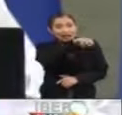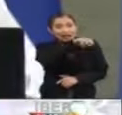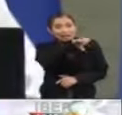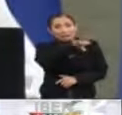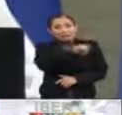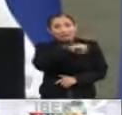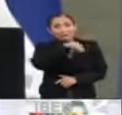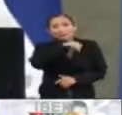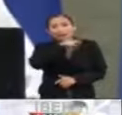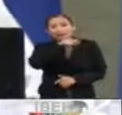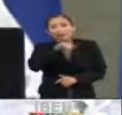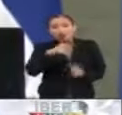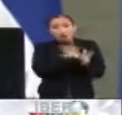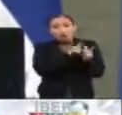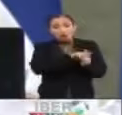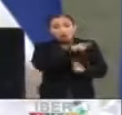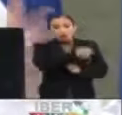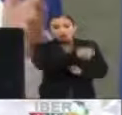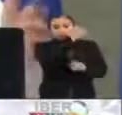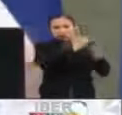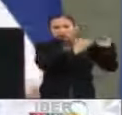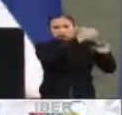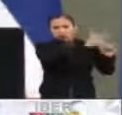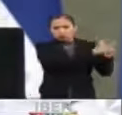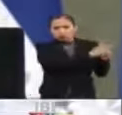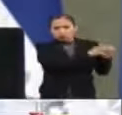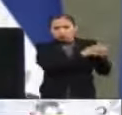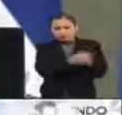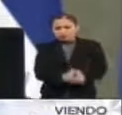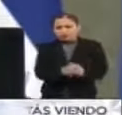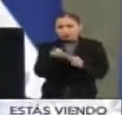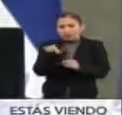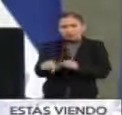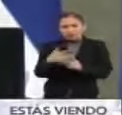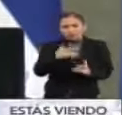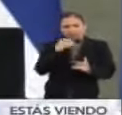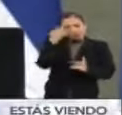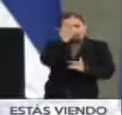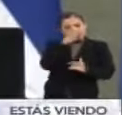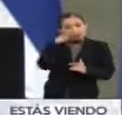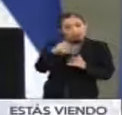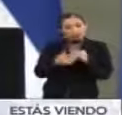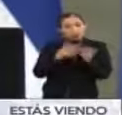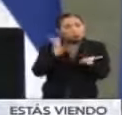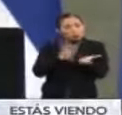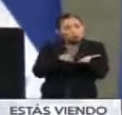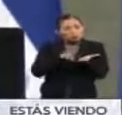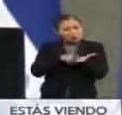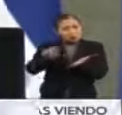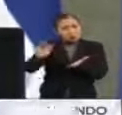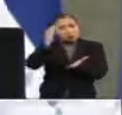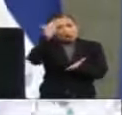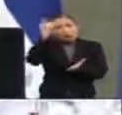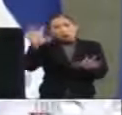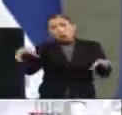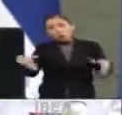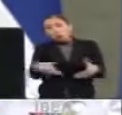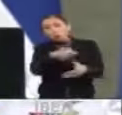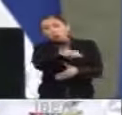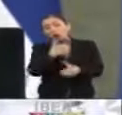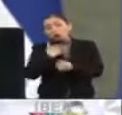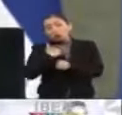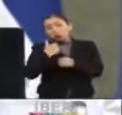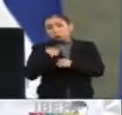Mattis, con una delegación de primer nivel. Claro. Mi interpretación en ese sentido es que es un aval, un reconocimiento del conjunto de las